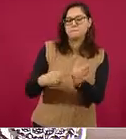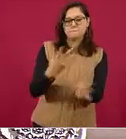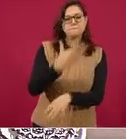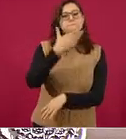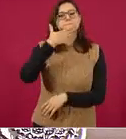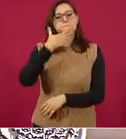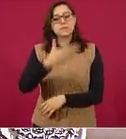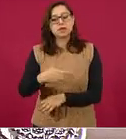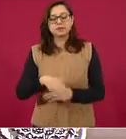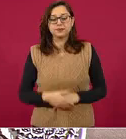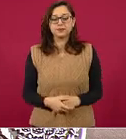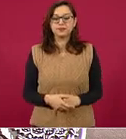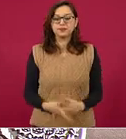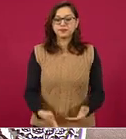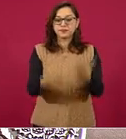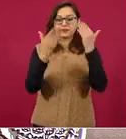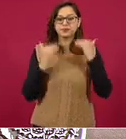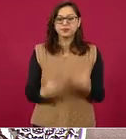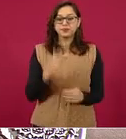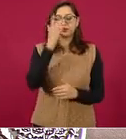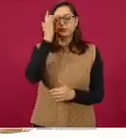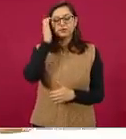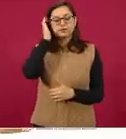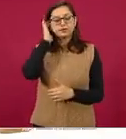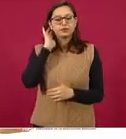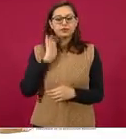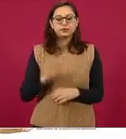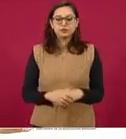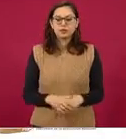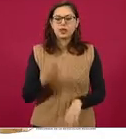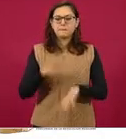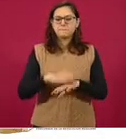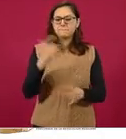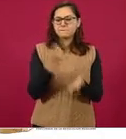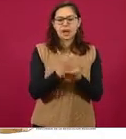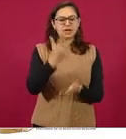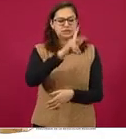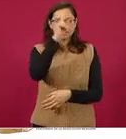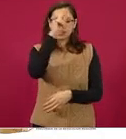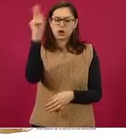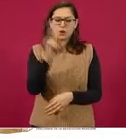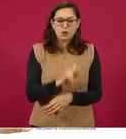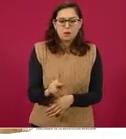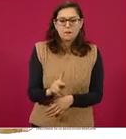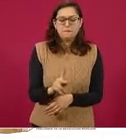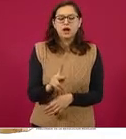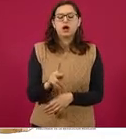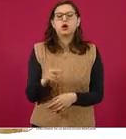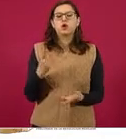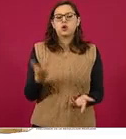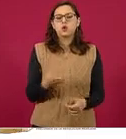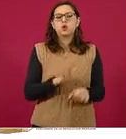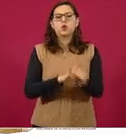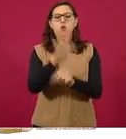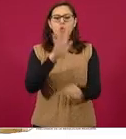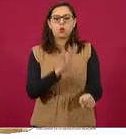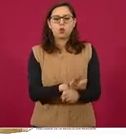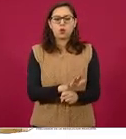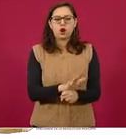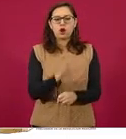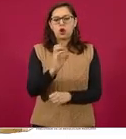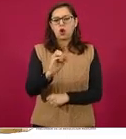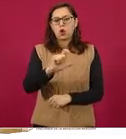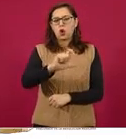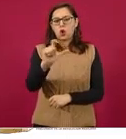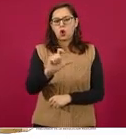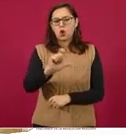gasolina regular un ejemplo del precio más alto con el promedio más alto, Oxxo Gas, en